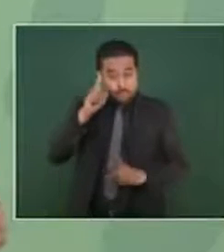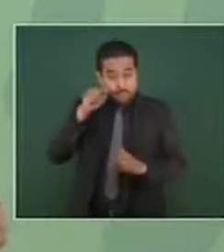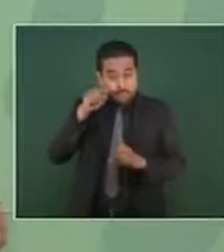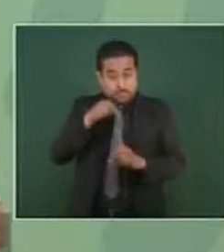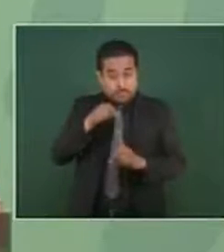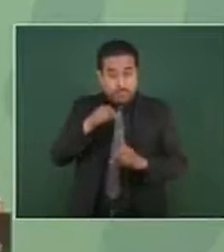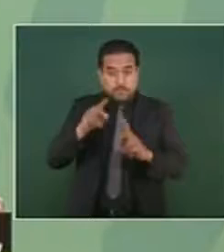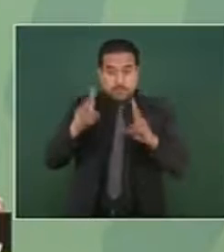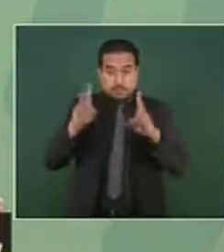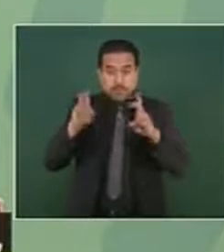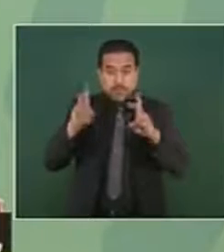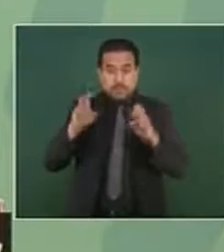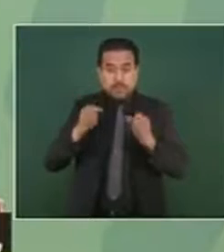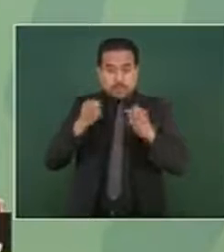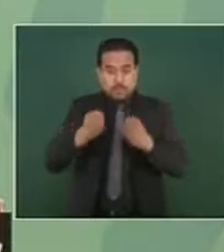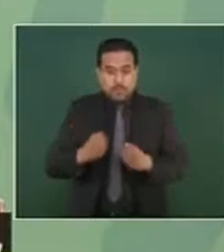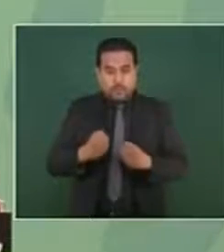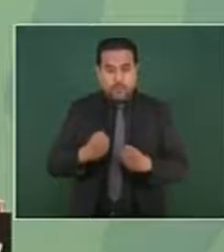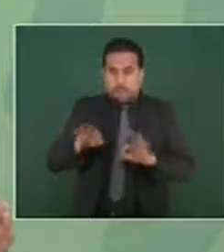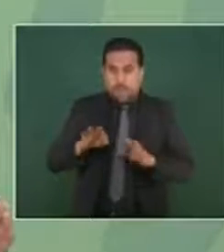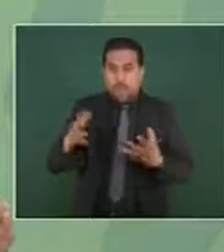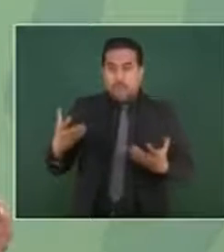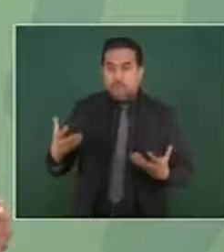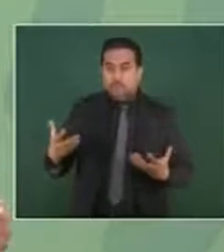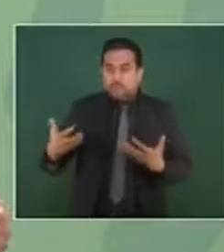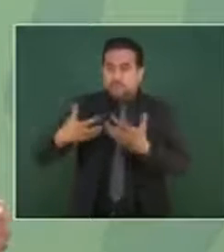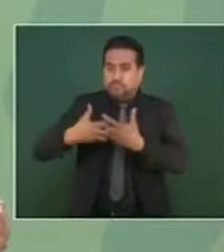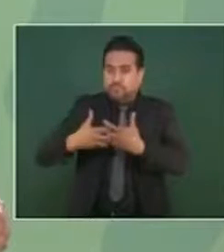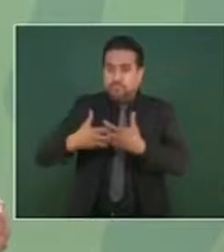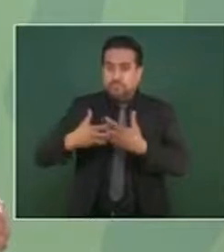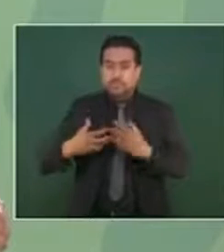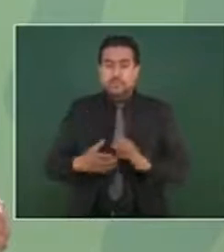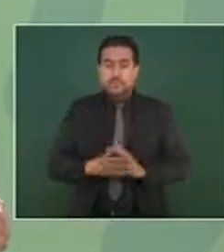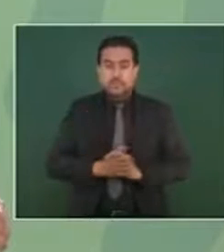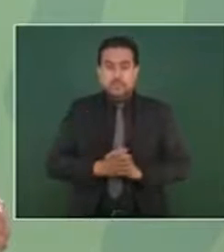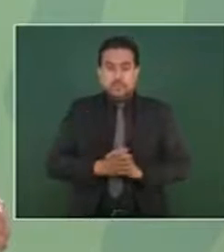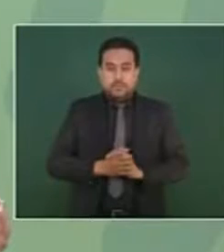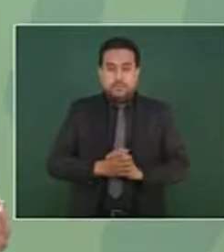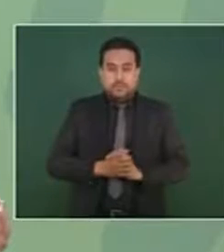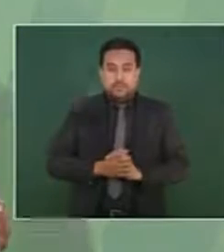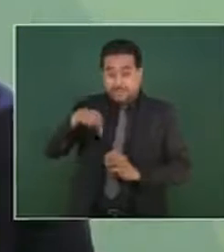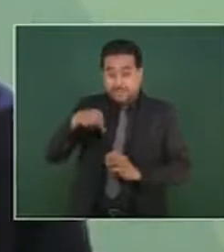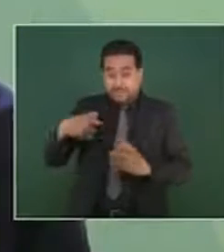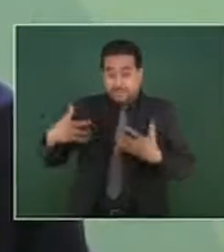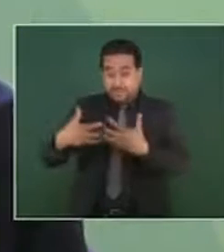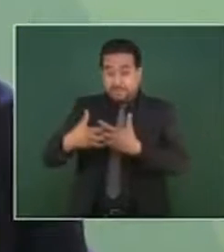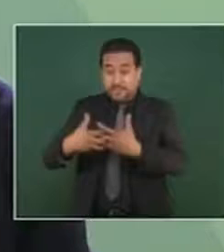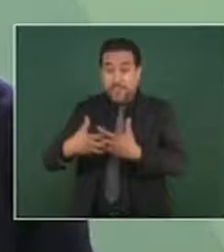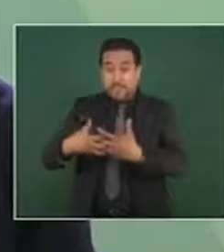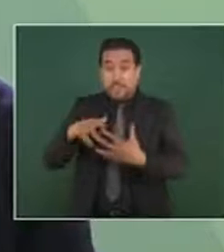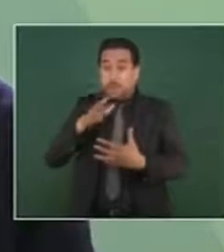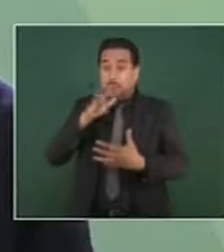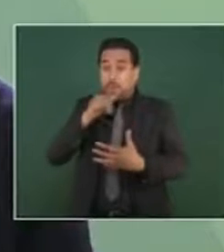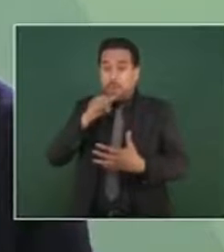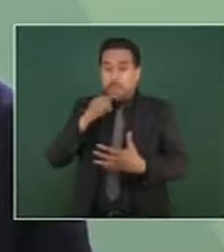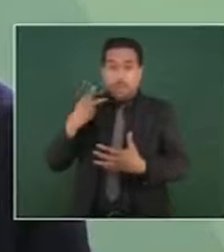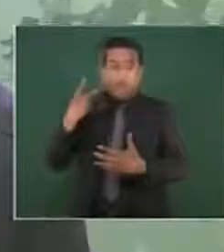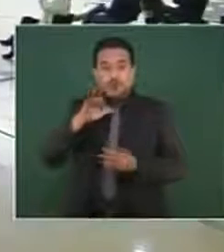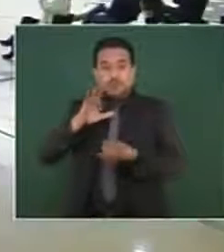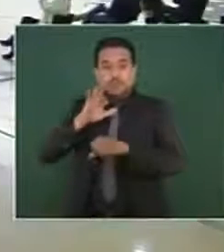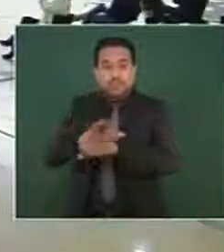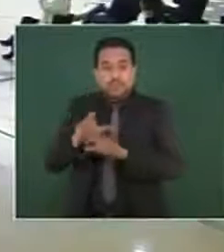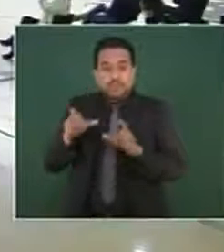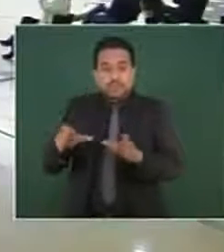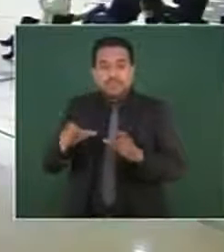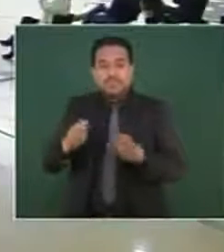político. Estamos actuando de manera coordinada porque no se puede politizar el asunto de la